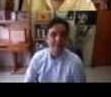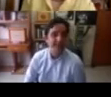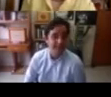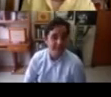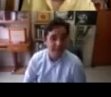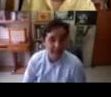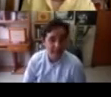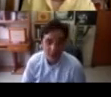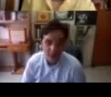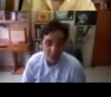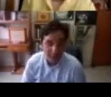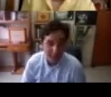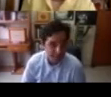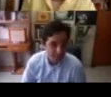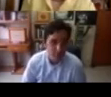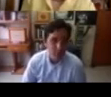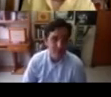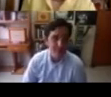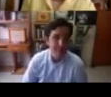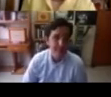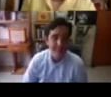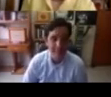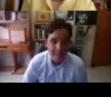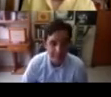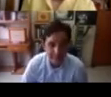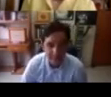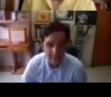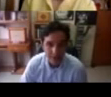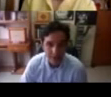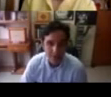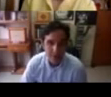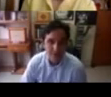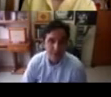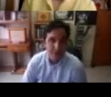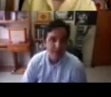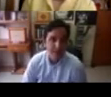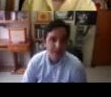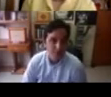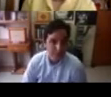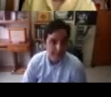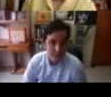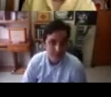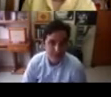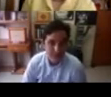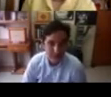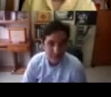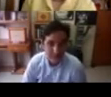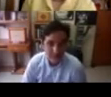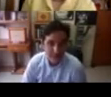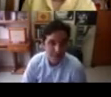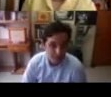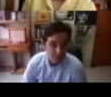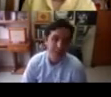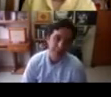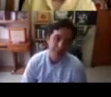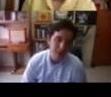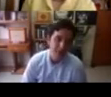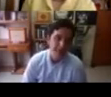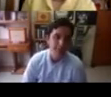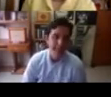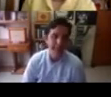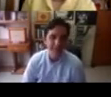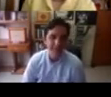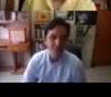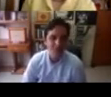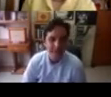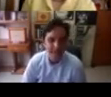Este es parte del laboratorio creativo, como decía, se trata de laboratorios de proceso, ¿no? En el que los niños van construyendo otra